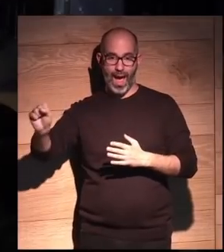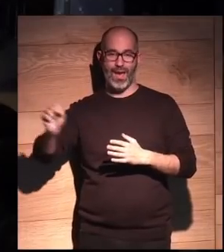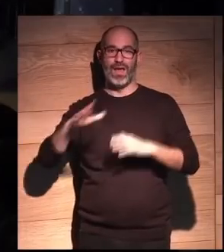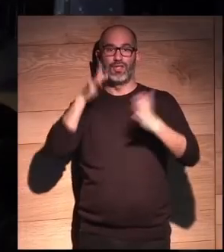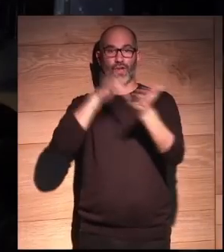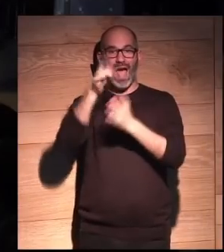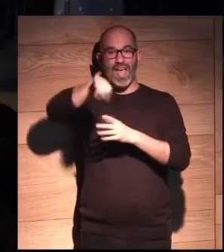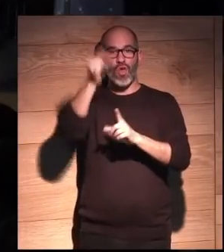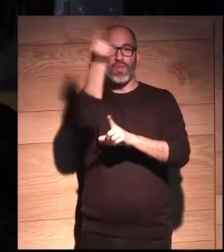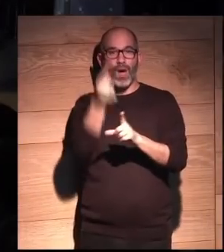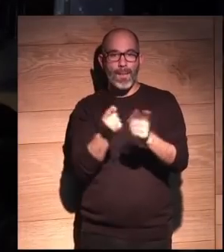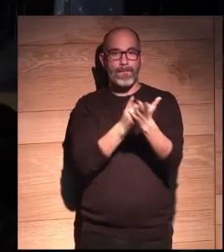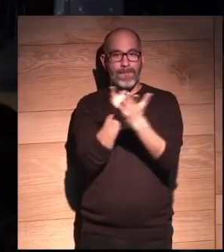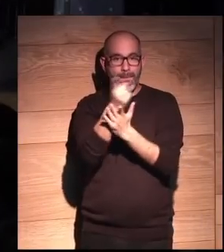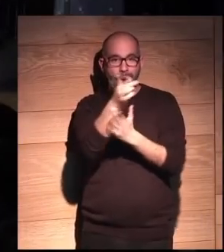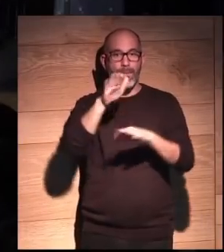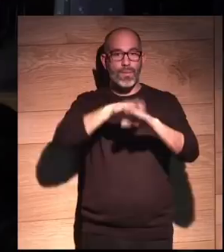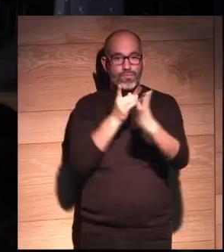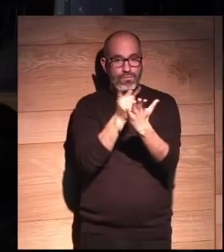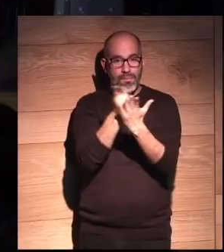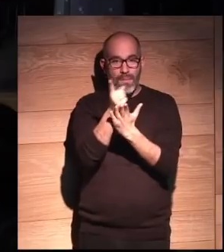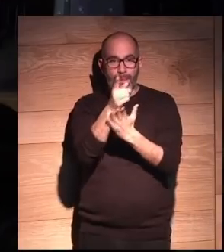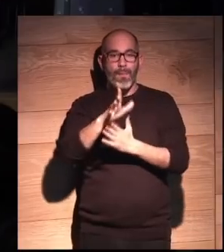cuando dibujaban un mapa, cuando representaban un mapa,